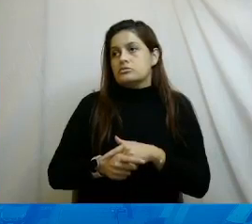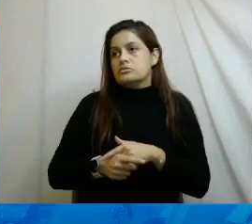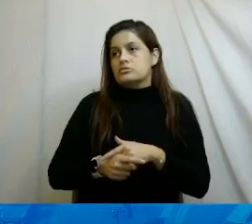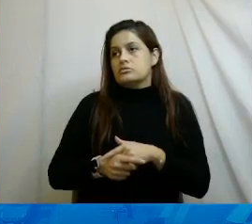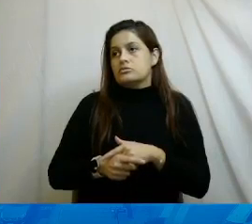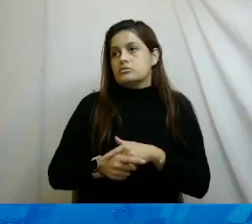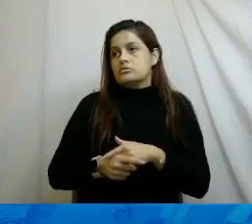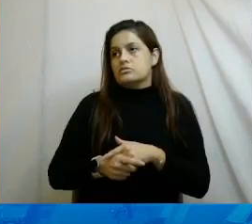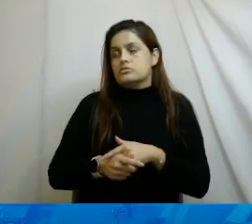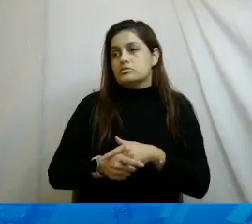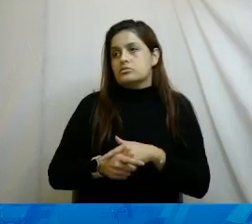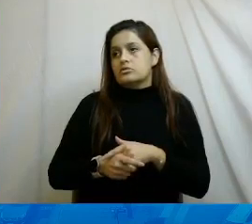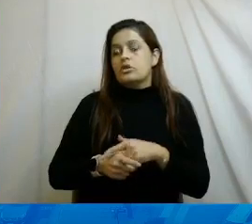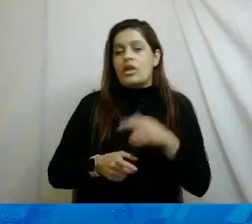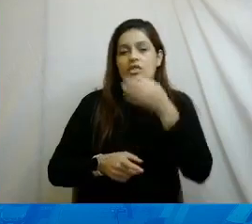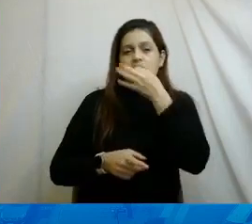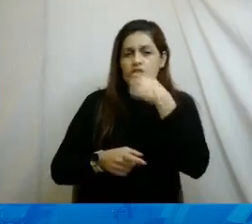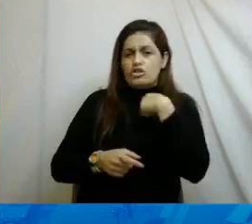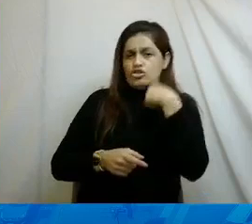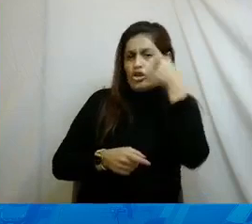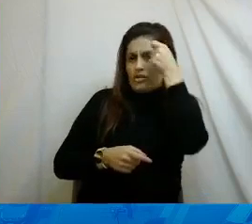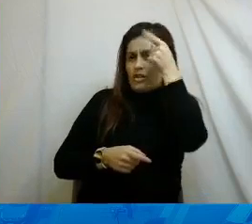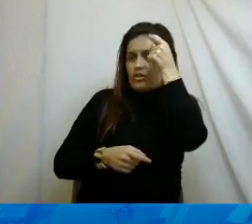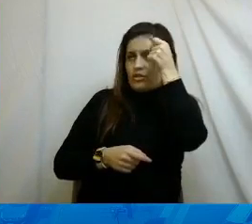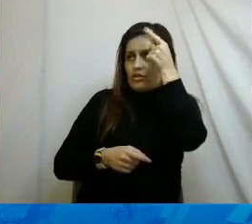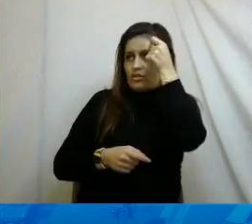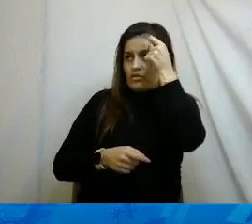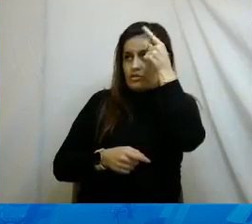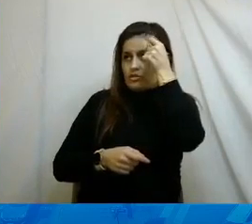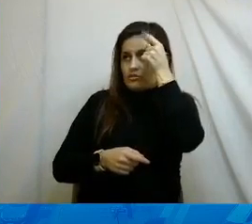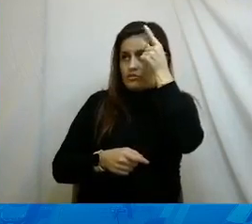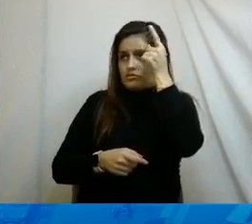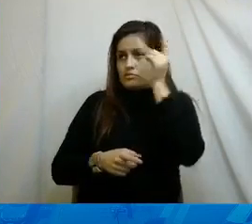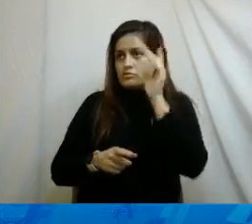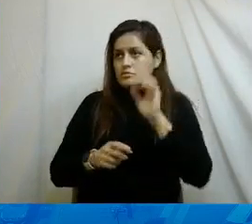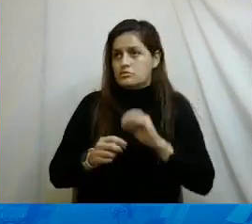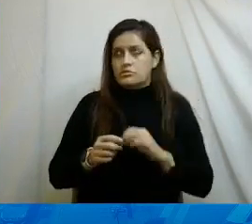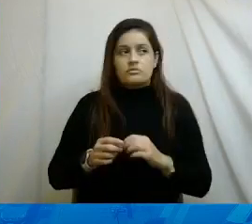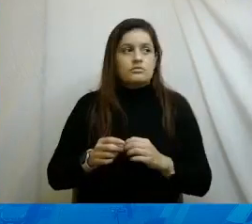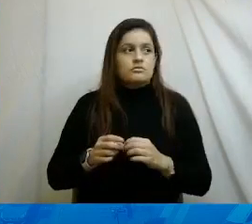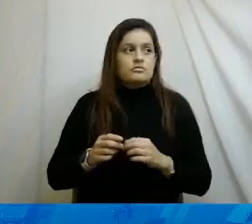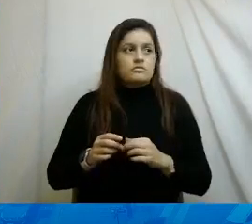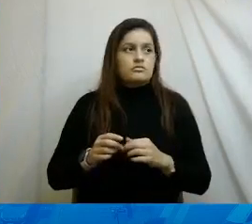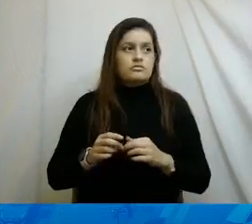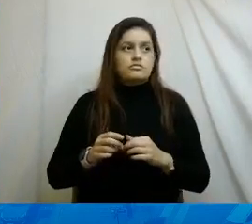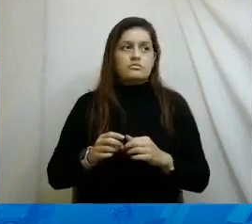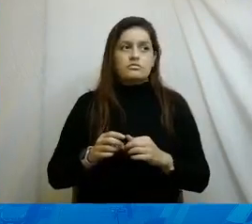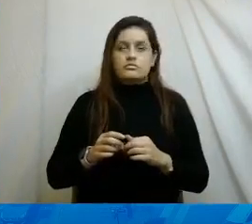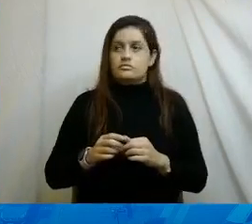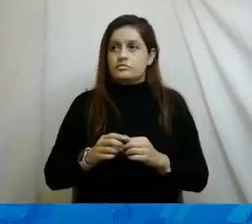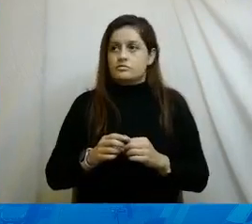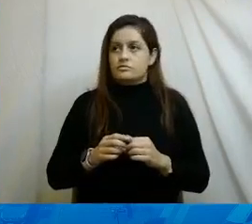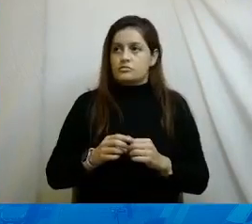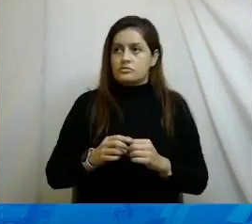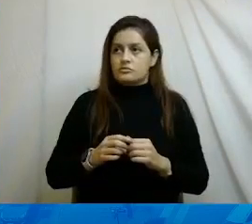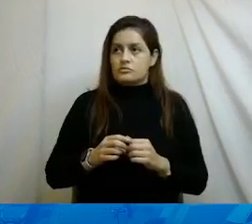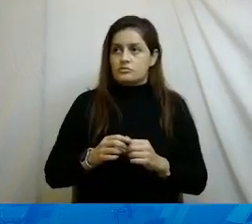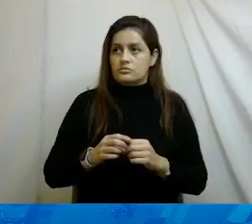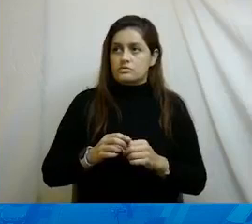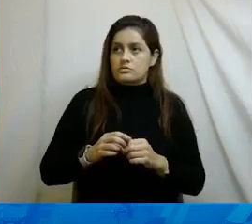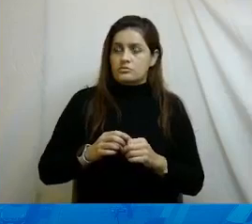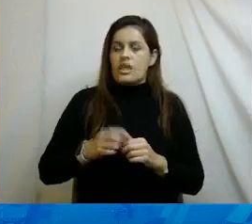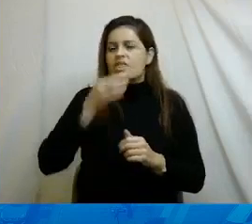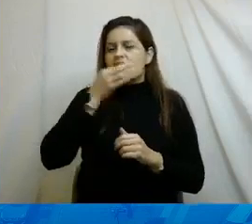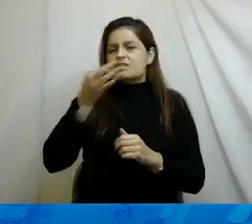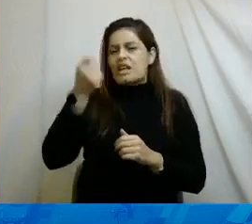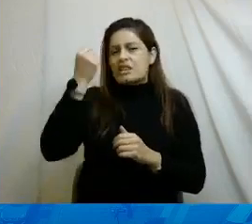que pueda bajar el volumen. Yo lo entiendo. Pero seamos transparentes. Si no es tan solo a una persona que le debemos esta deuda. Y me parece